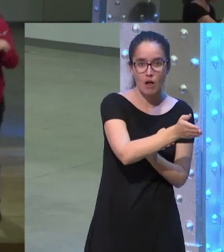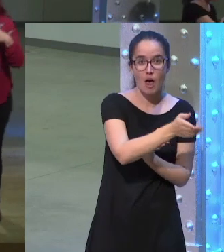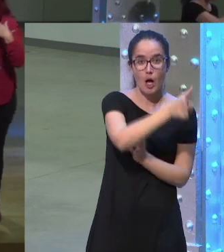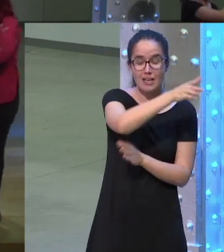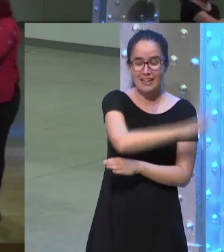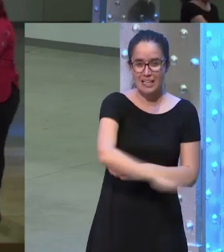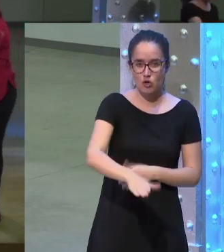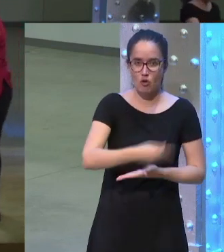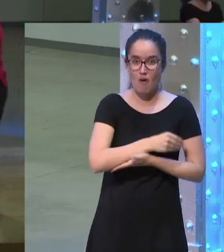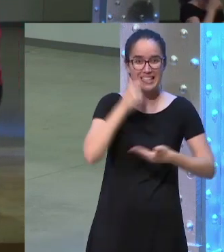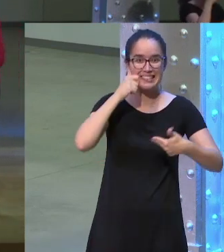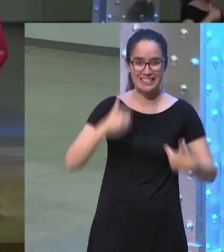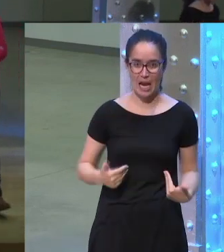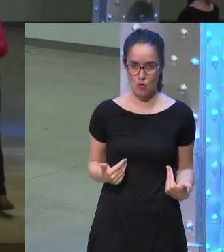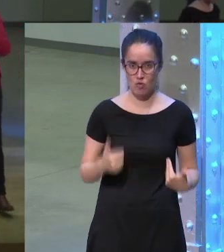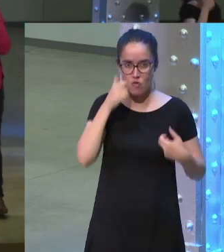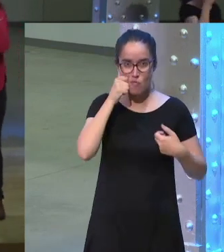hijo sano